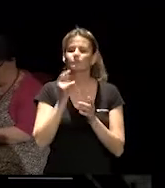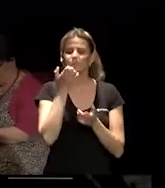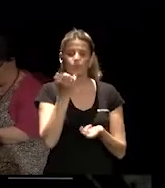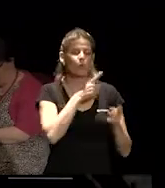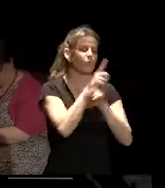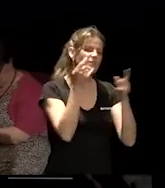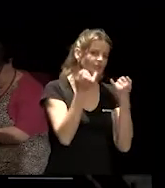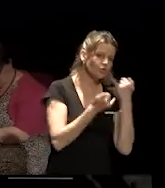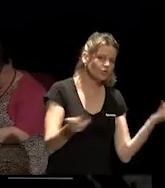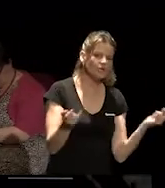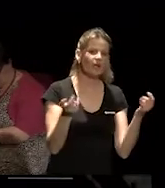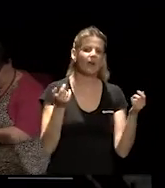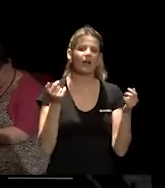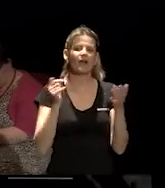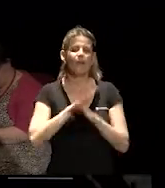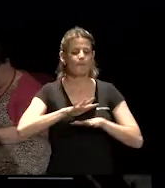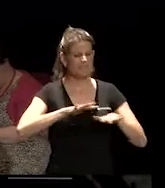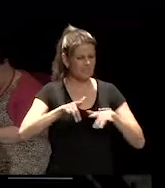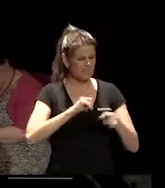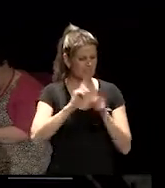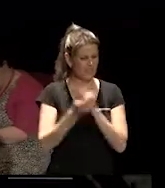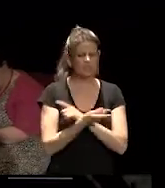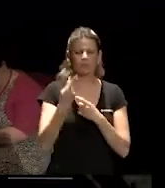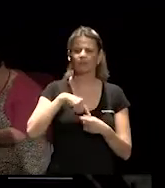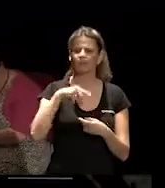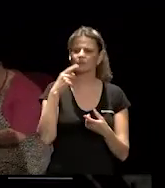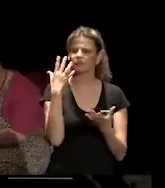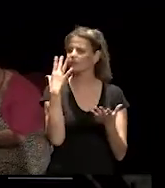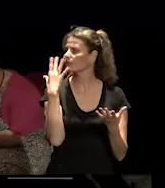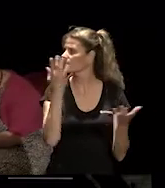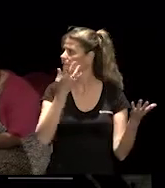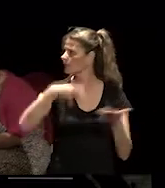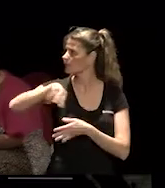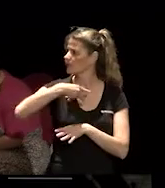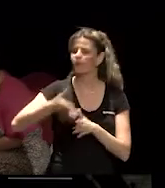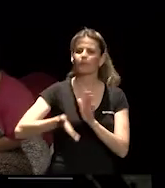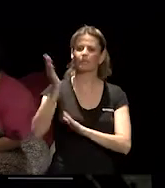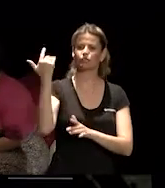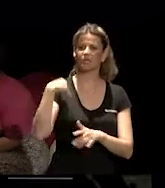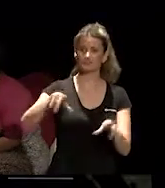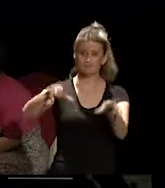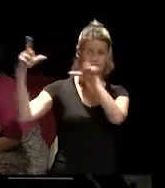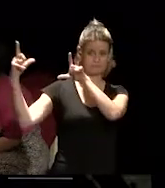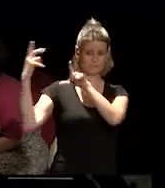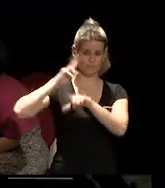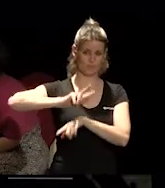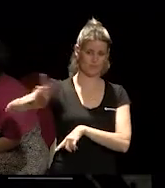tecnologías y participación, que se van a ver a lo largo de la... Vamos allá. Vale, aquí